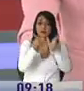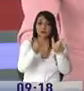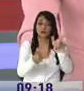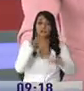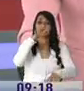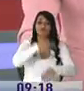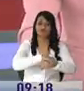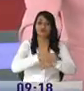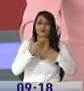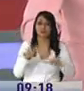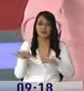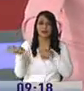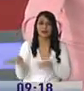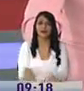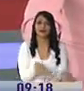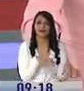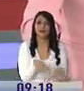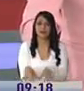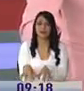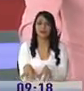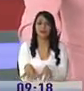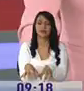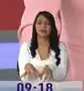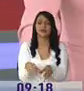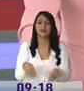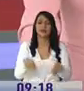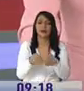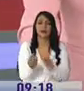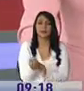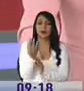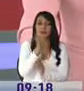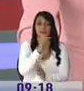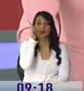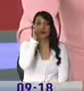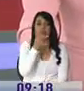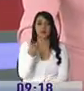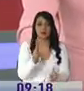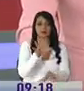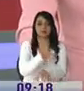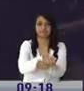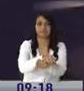en la operación Tierra Blanca entre ellas el líder de la